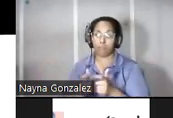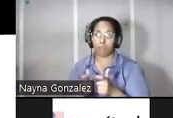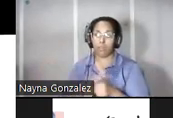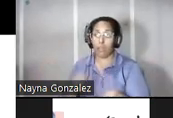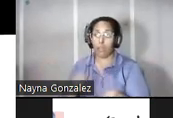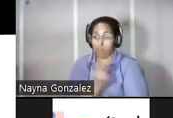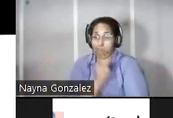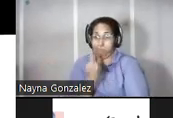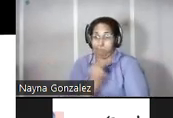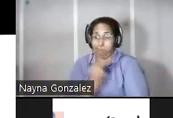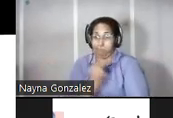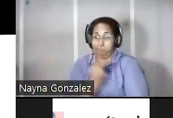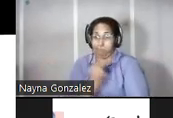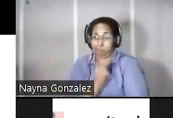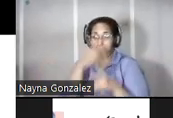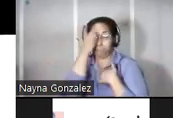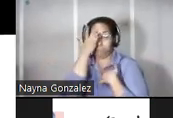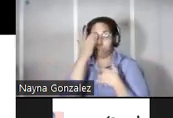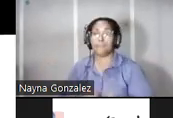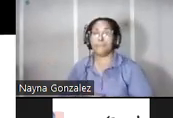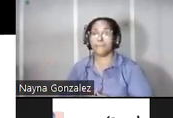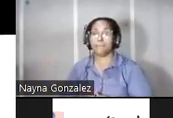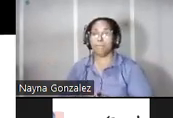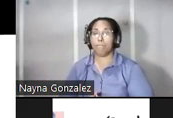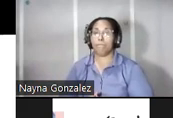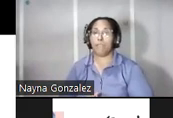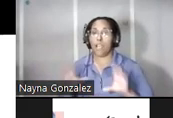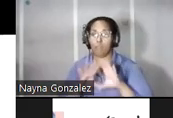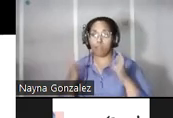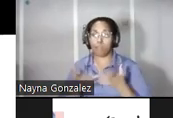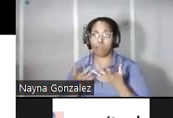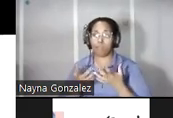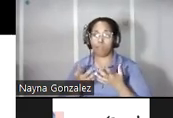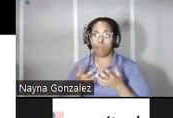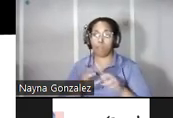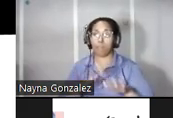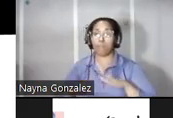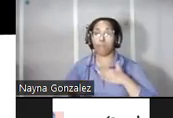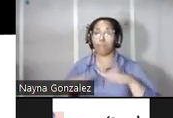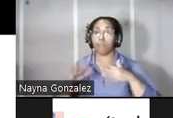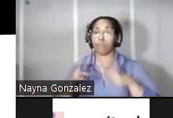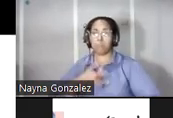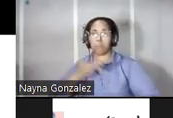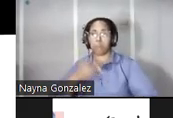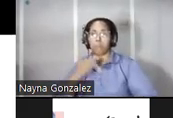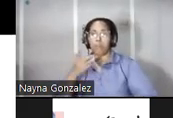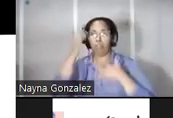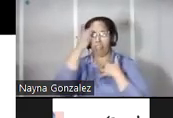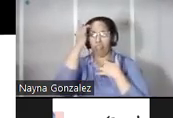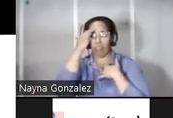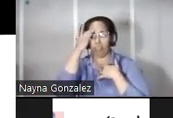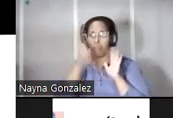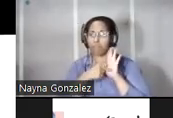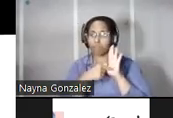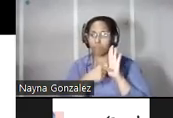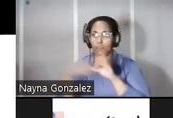un único mundo por su enfermedad y que va por ese mundo sintiendo su enfermedad, mostrando